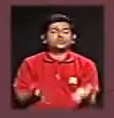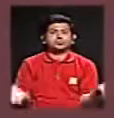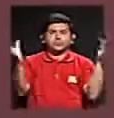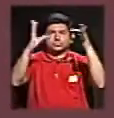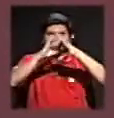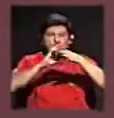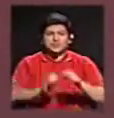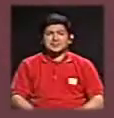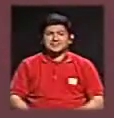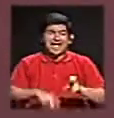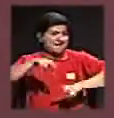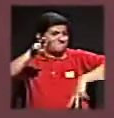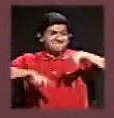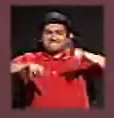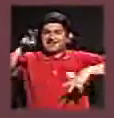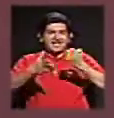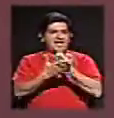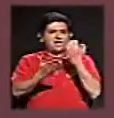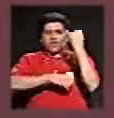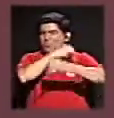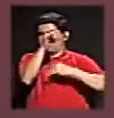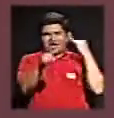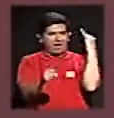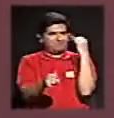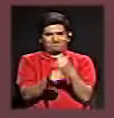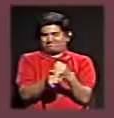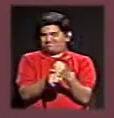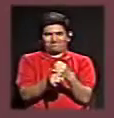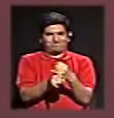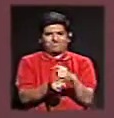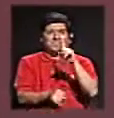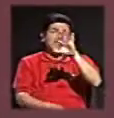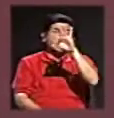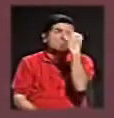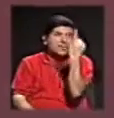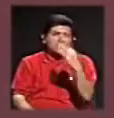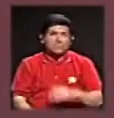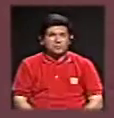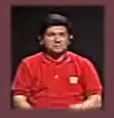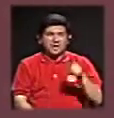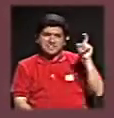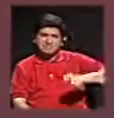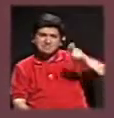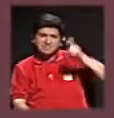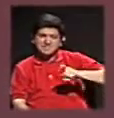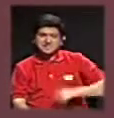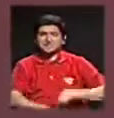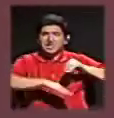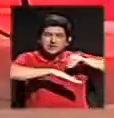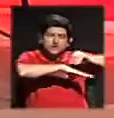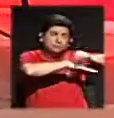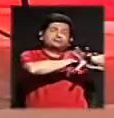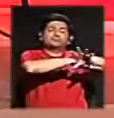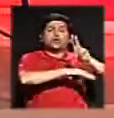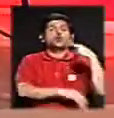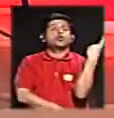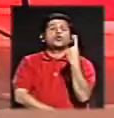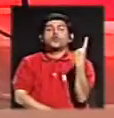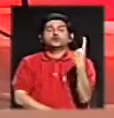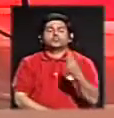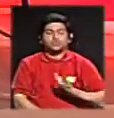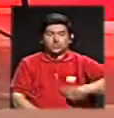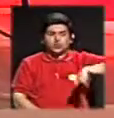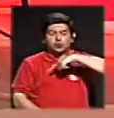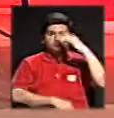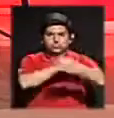con la volatilidad de la economía internacional que de alguna manera deberían de inducirnos no solo a